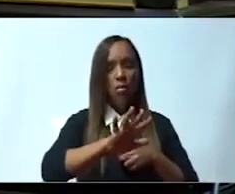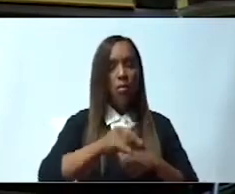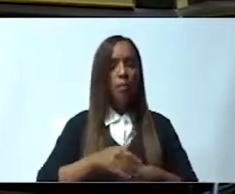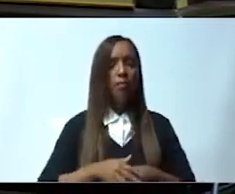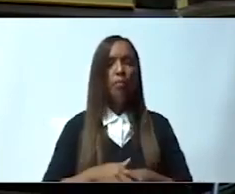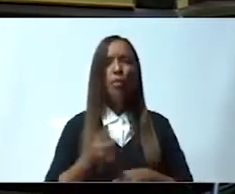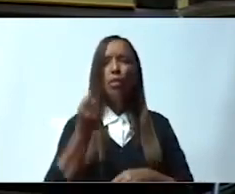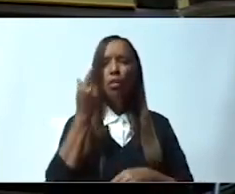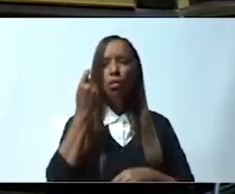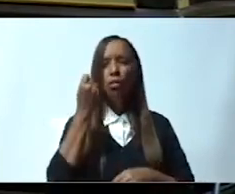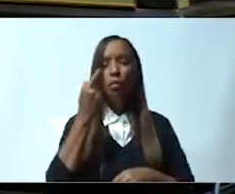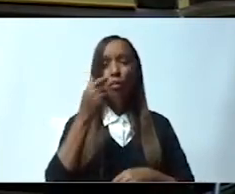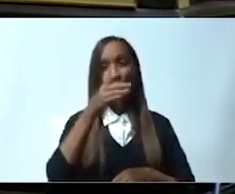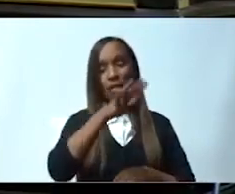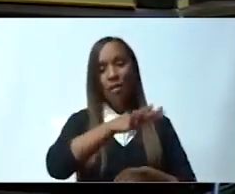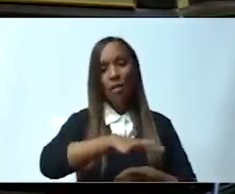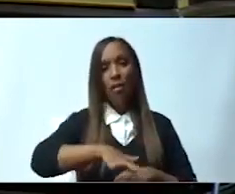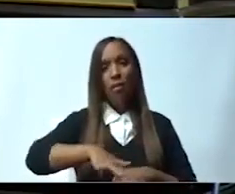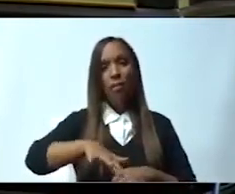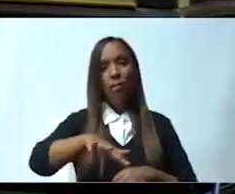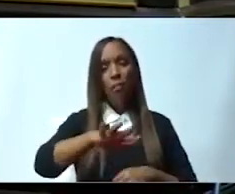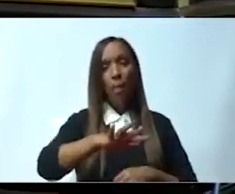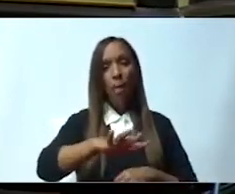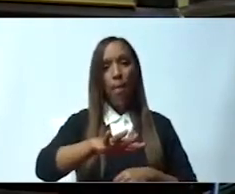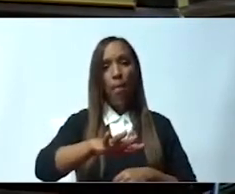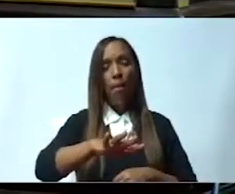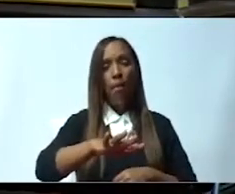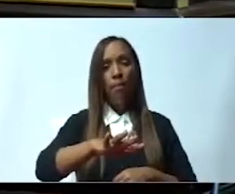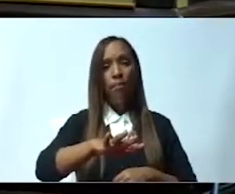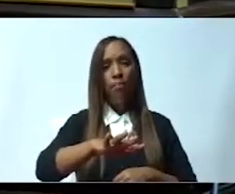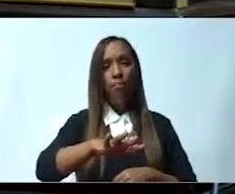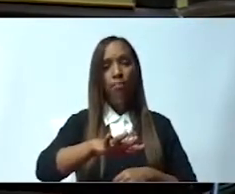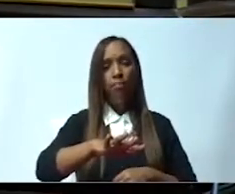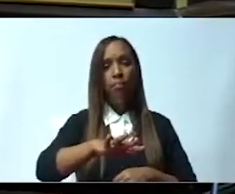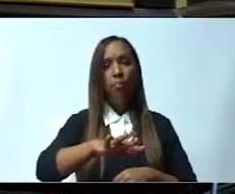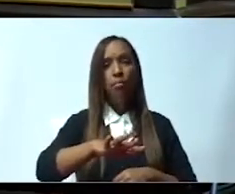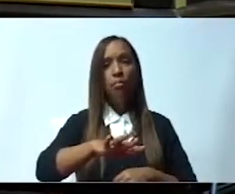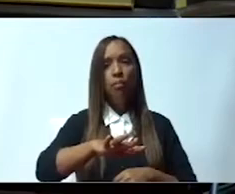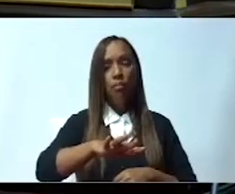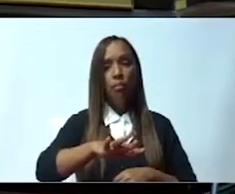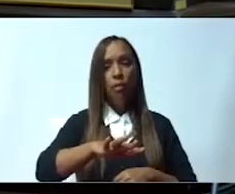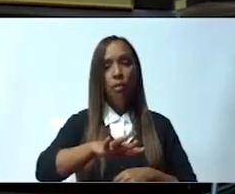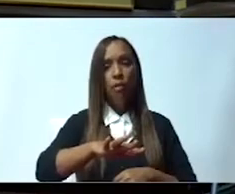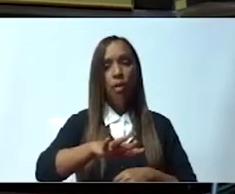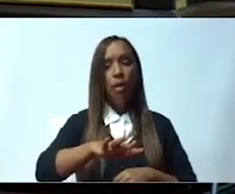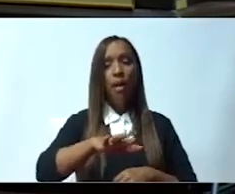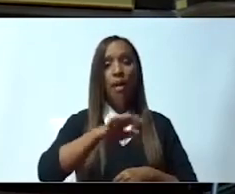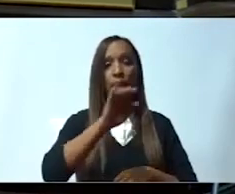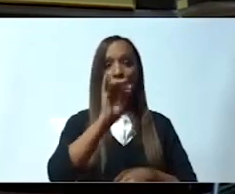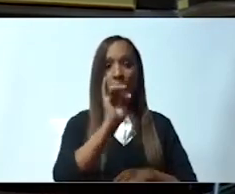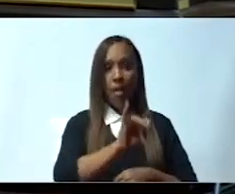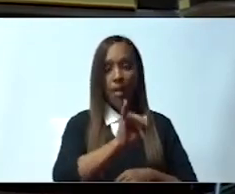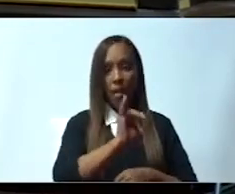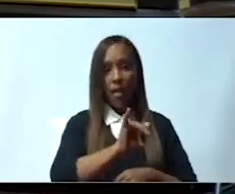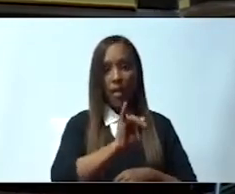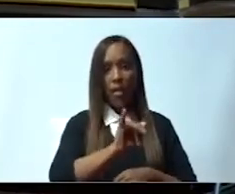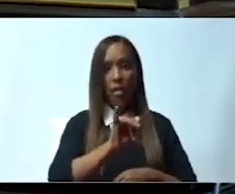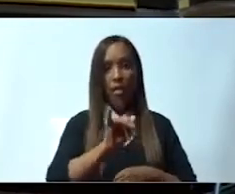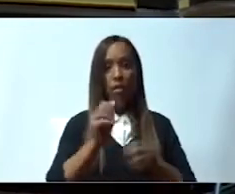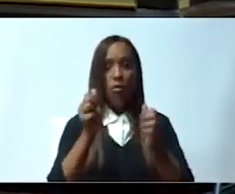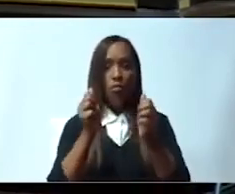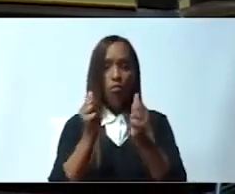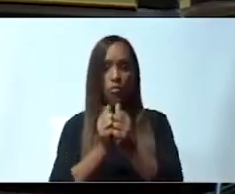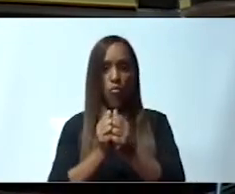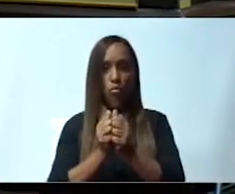al Jardín Botánico Nacional y con el zoológico, que empalma ya por la zona de Arroyo Hondo, tienen una